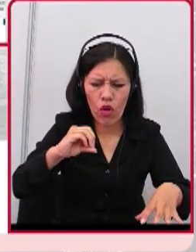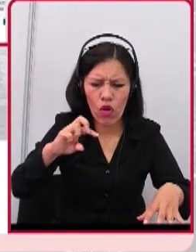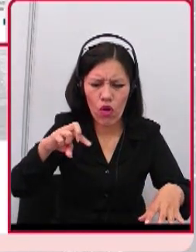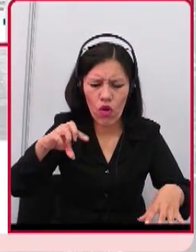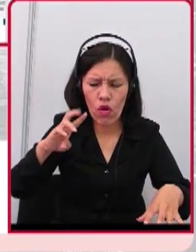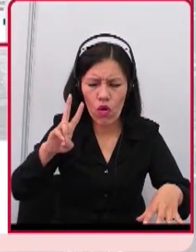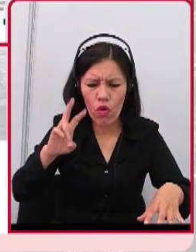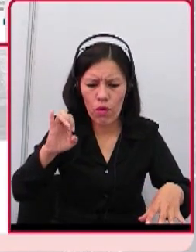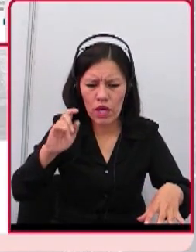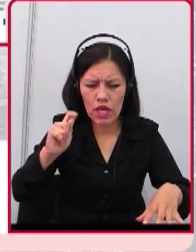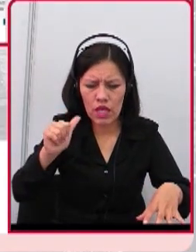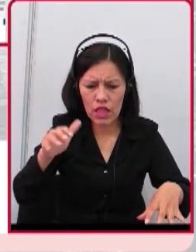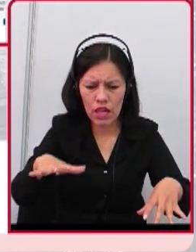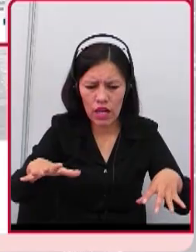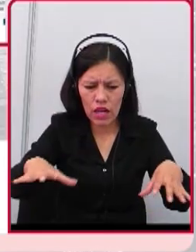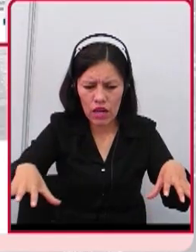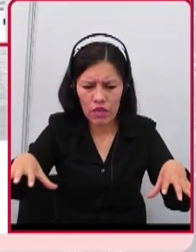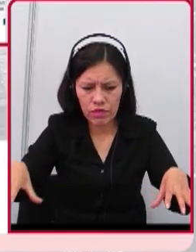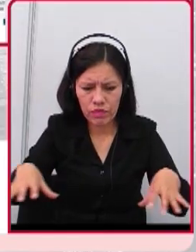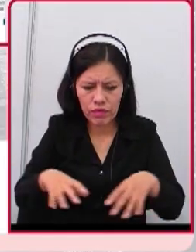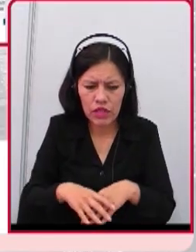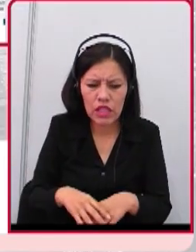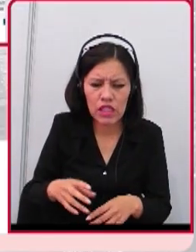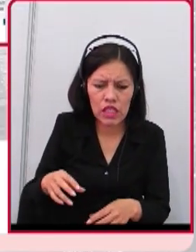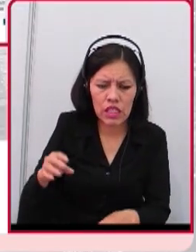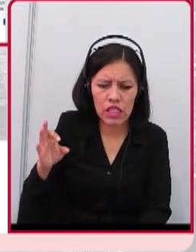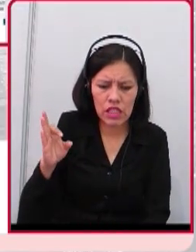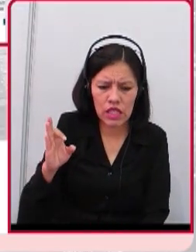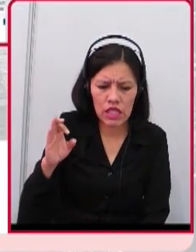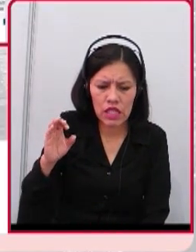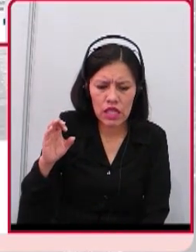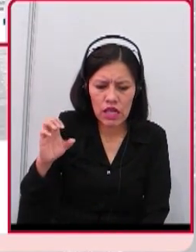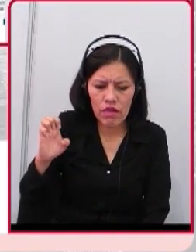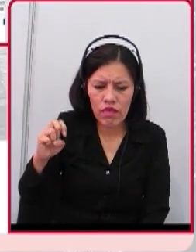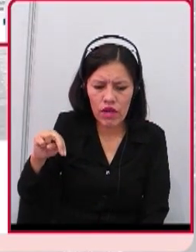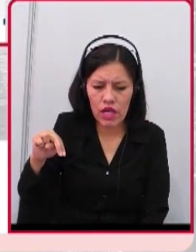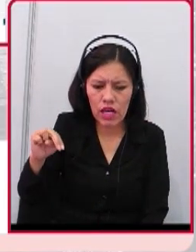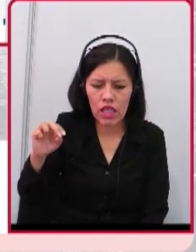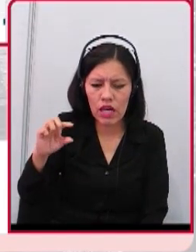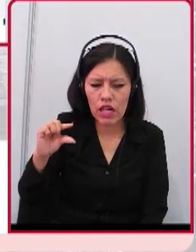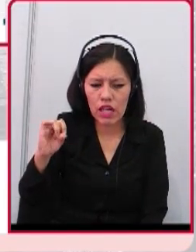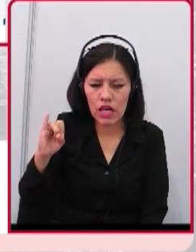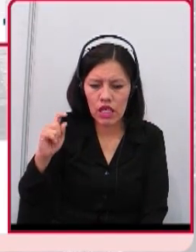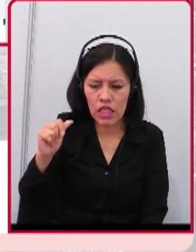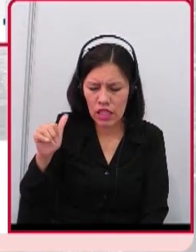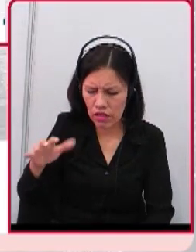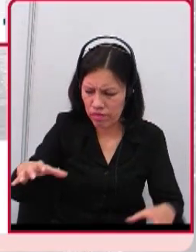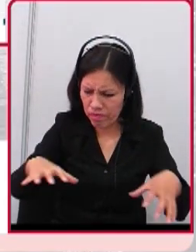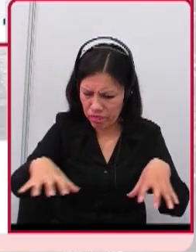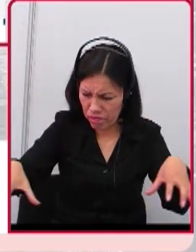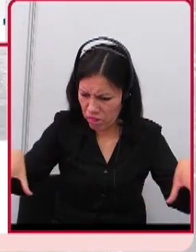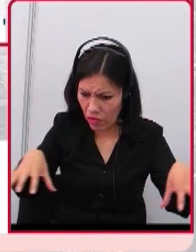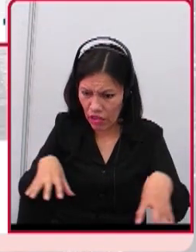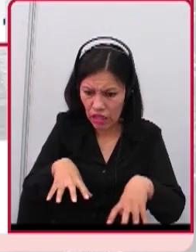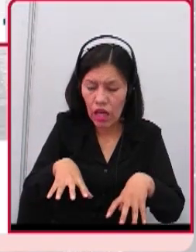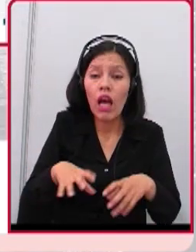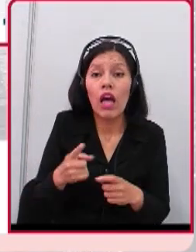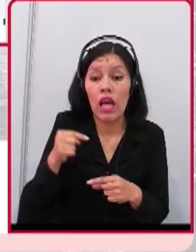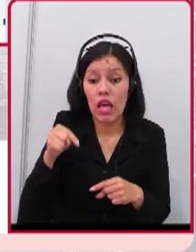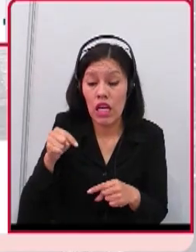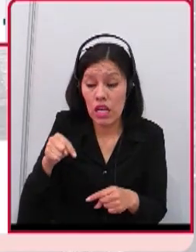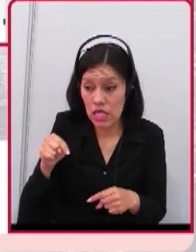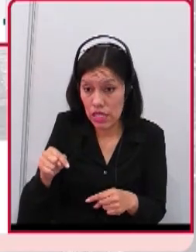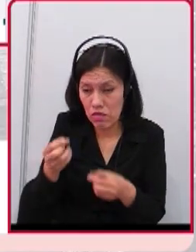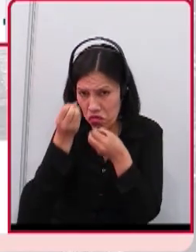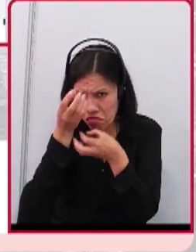menor abundancia lo que es fengita, ¿no? Fengita moscovita. Esta información fue plasmada en unos